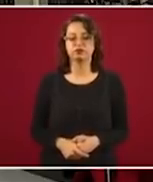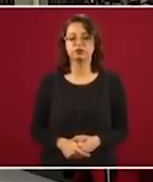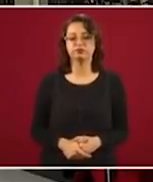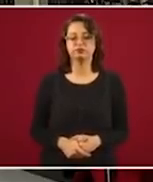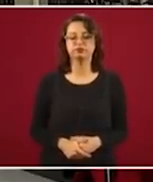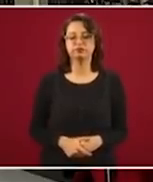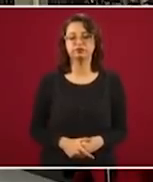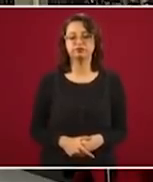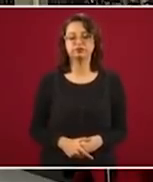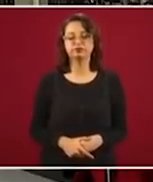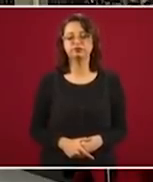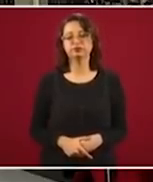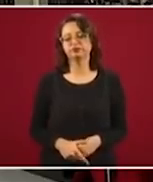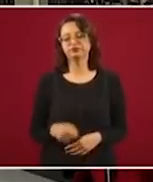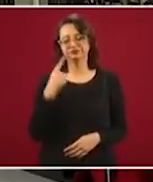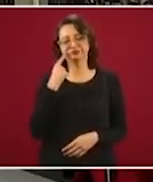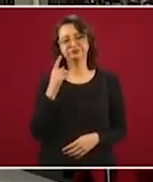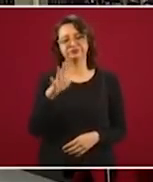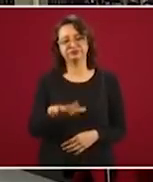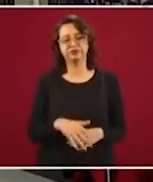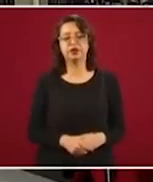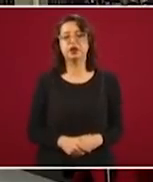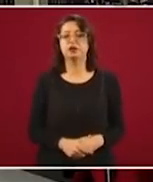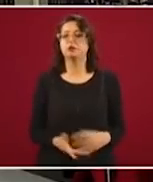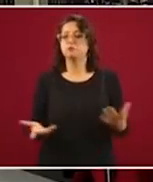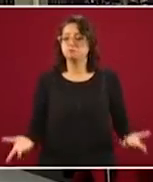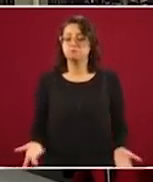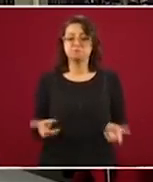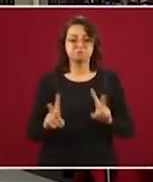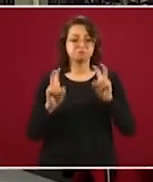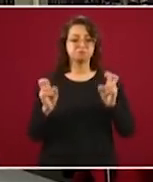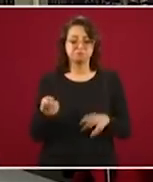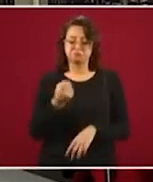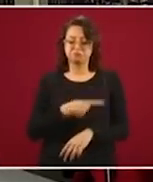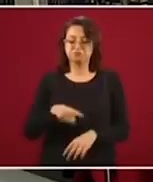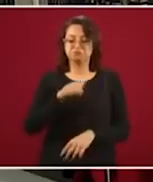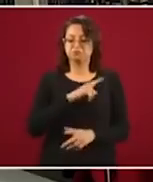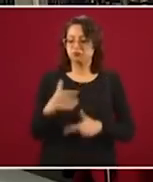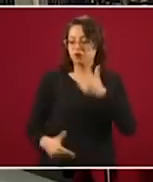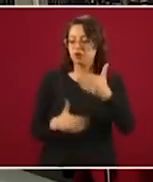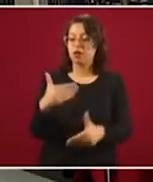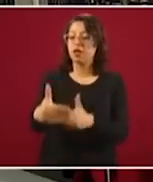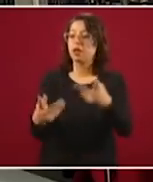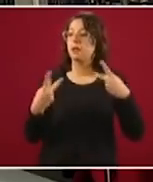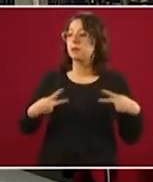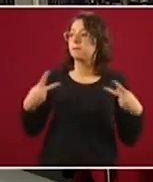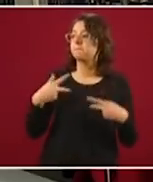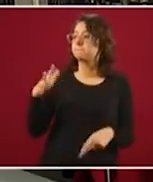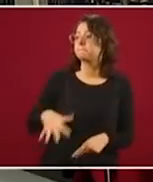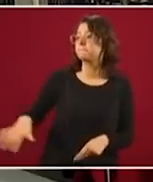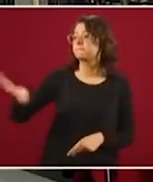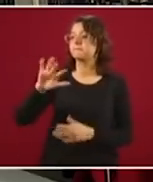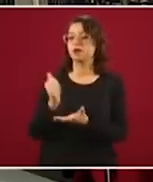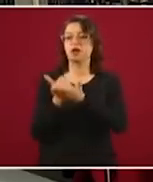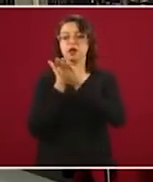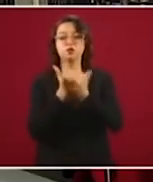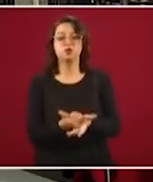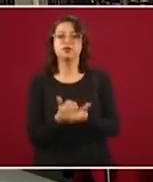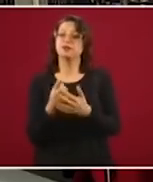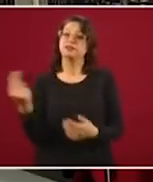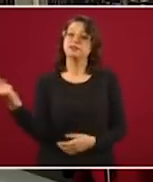decirles que vamos avanzando, que nos ayuda mucho la gente para que se